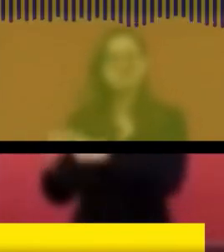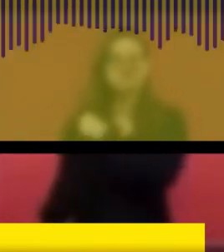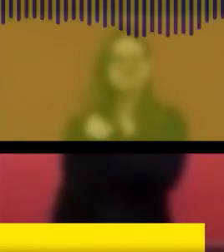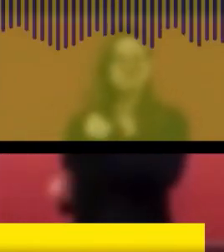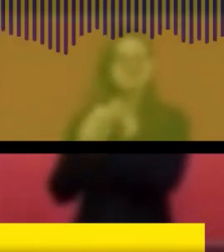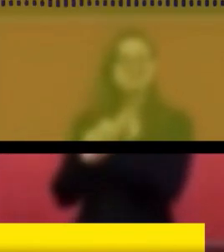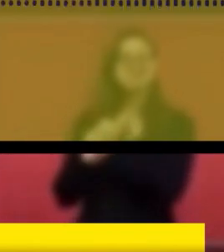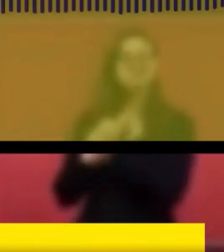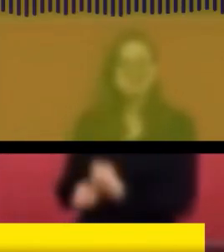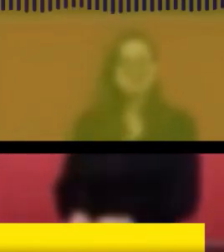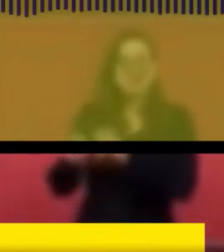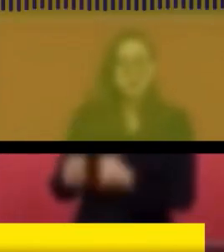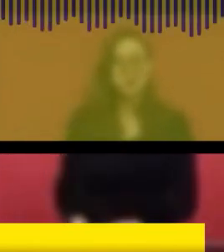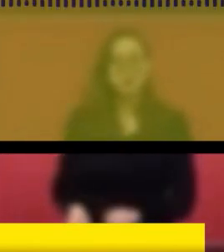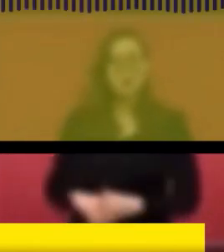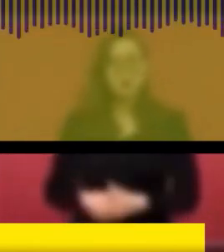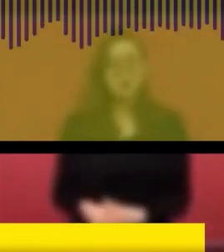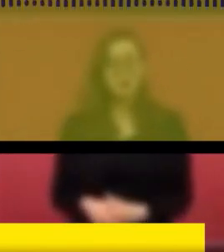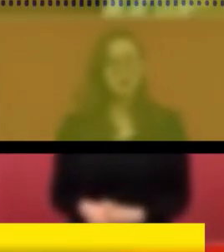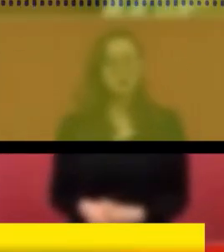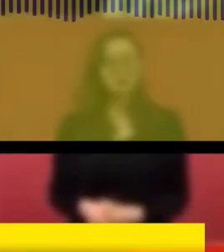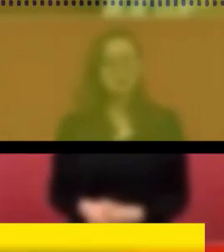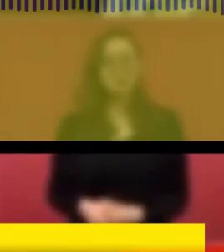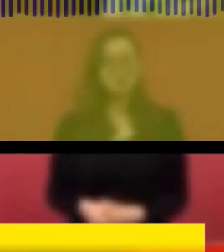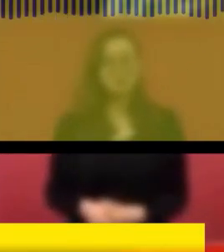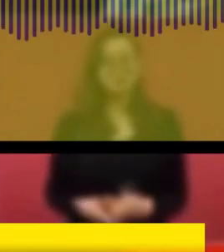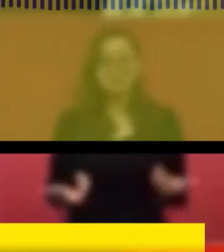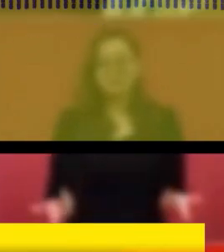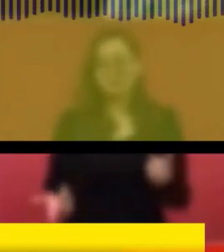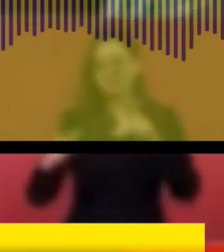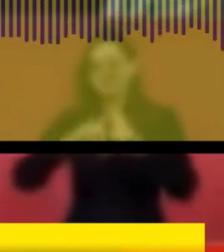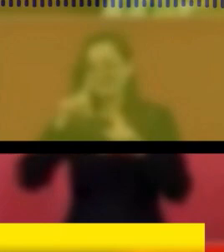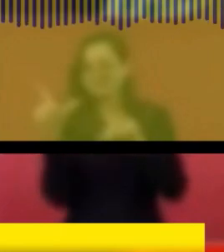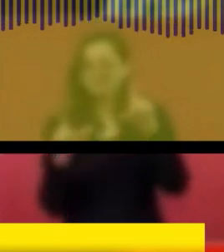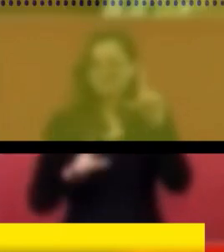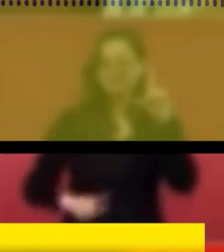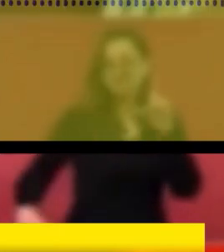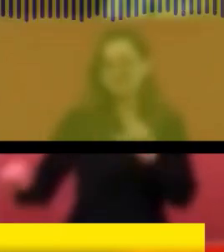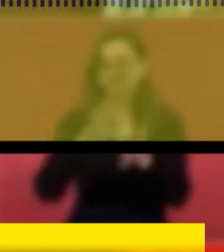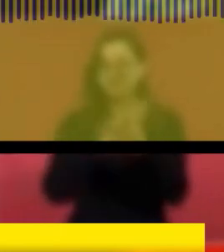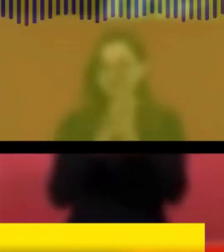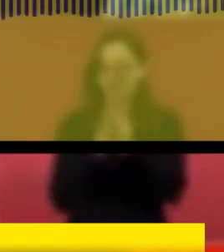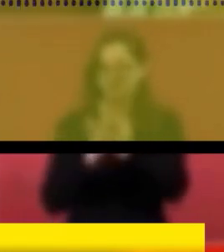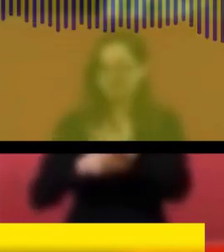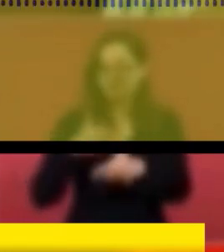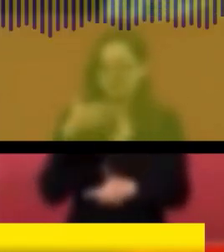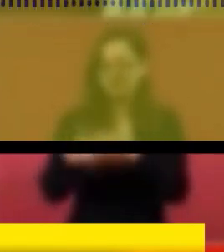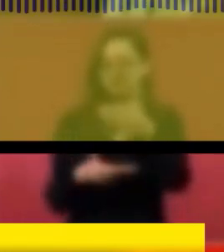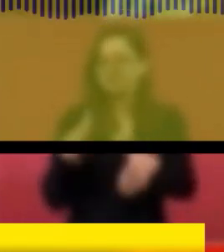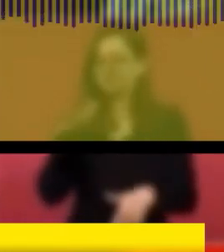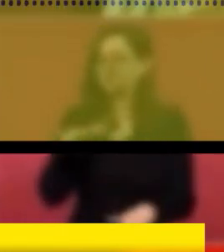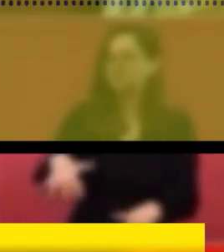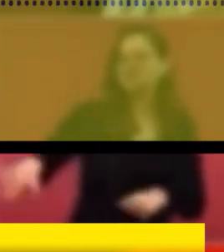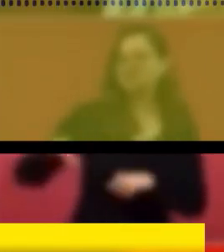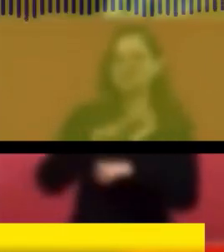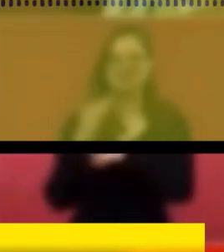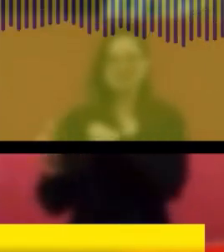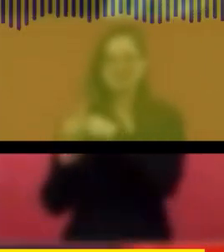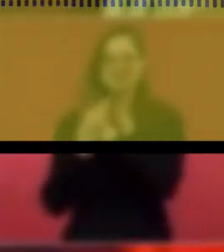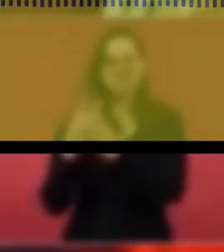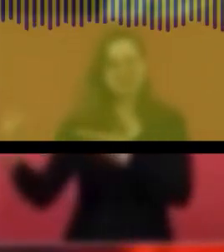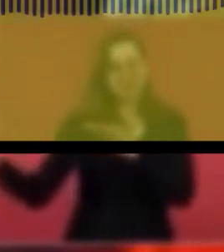hambre para mañana. Y eso era lo que nos decía Juan Daniel Oviedo. No se les olvide, la inflación de alimentos en Colombia está